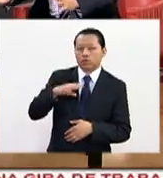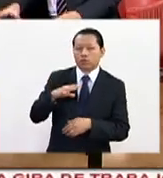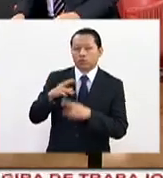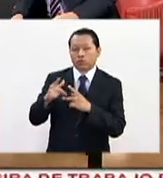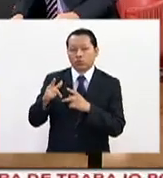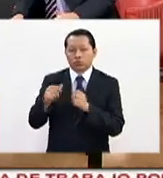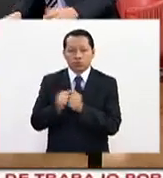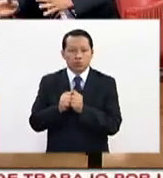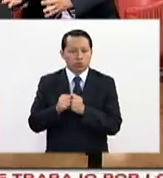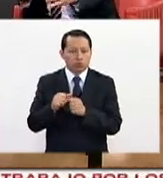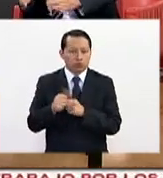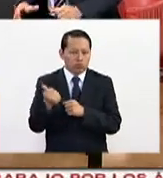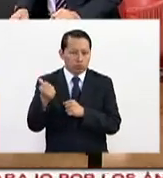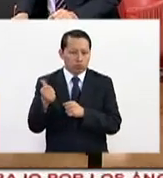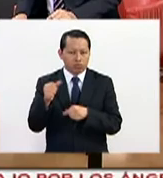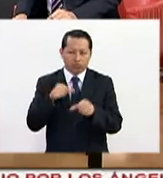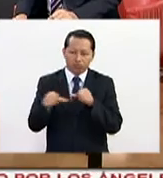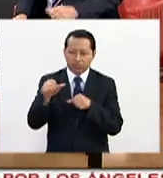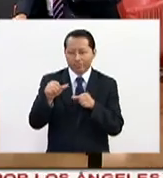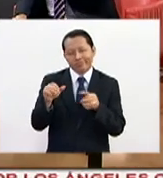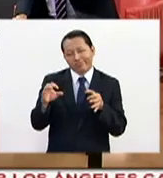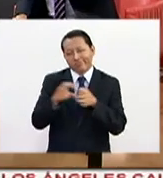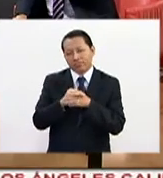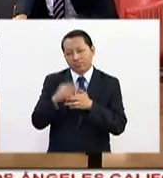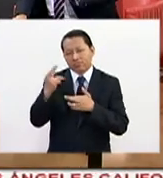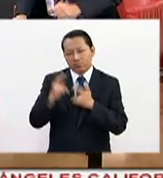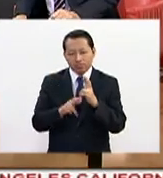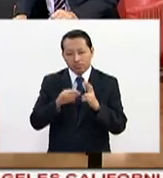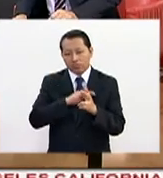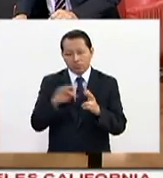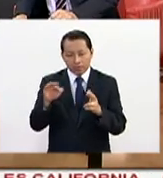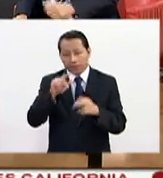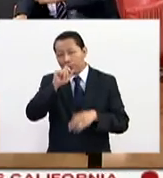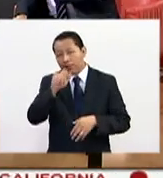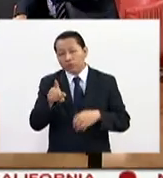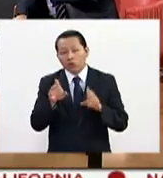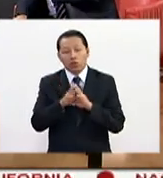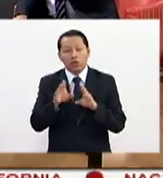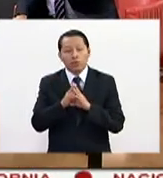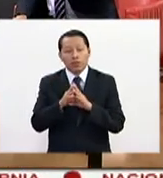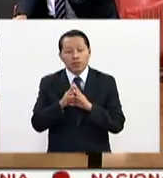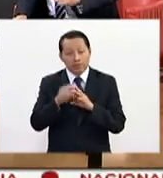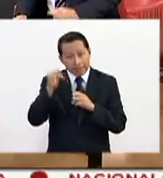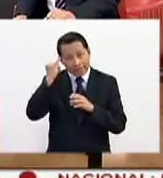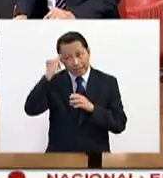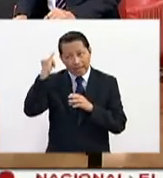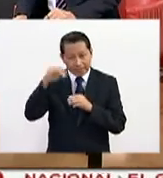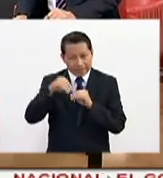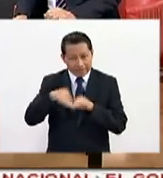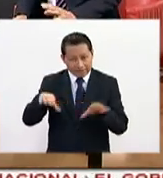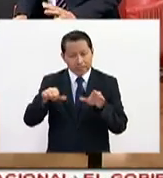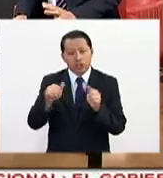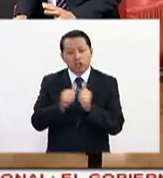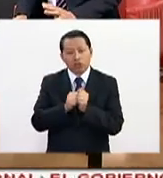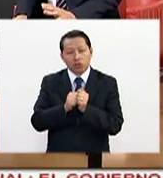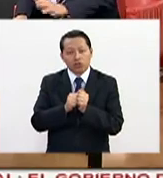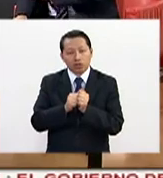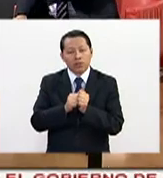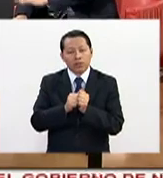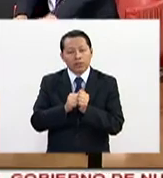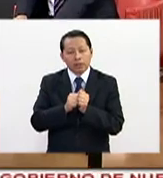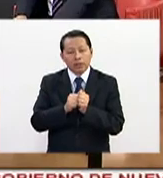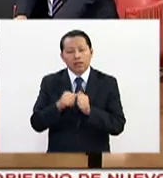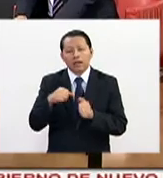con otro elemento, aunque obviamente muy cercano a la revolución y a este mismo ideario, pero bueno, pues ya que sea otro, eso es